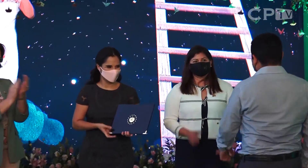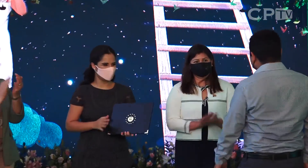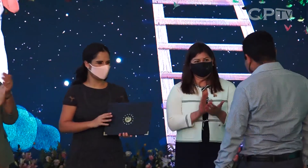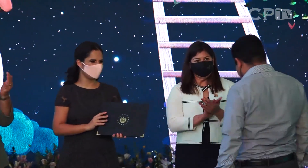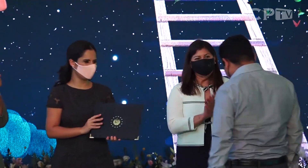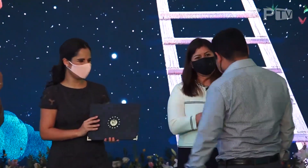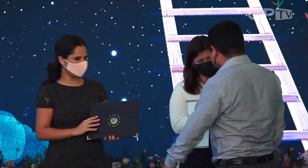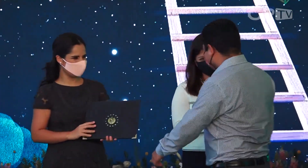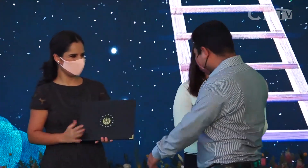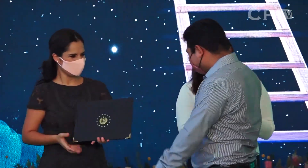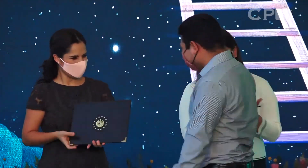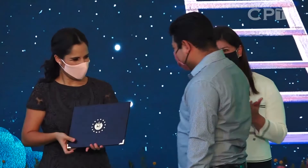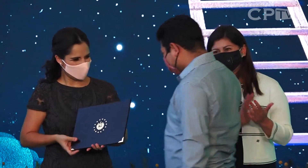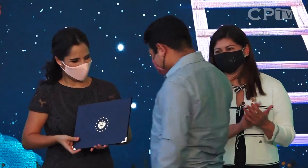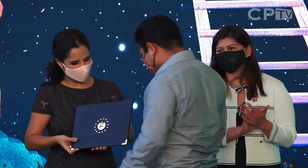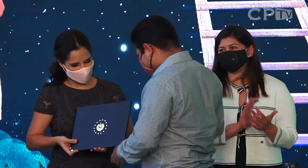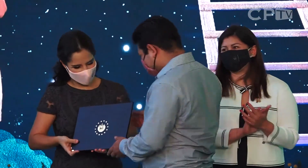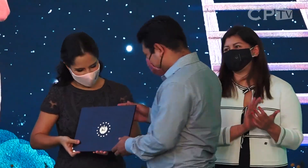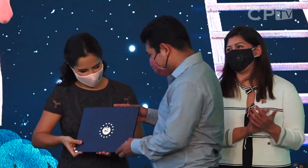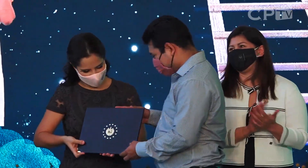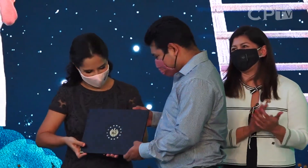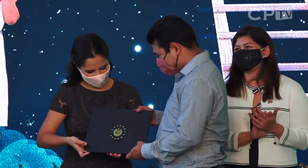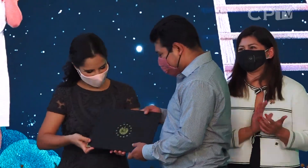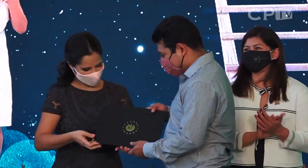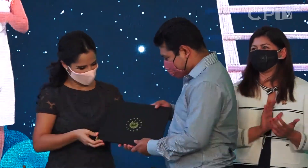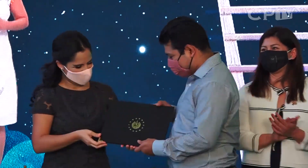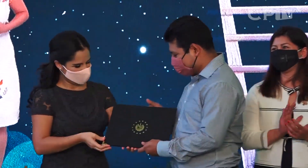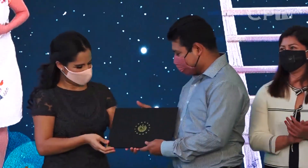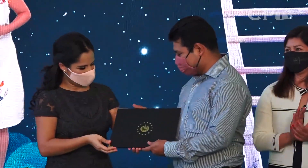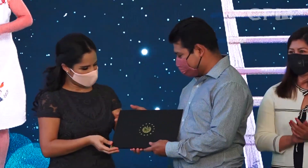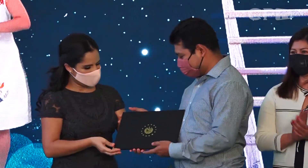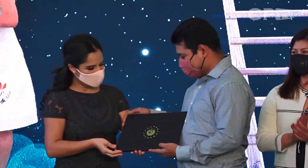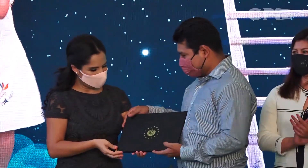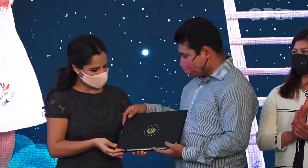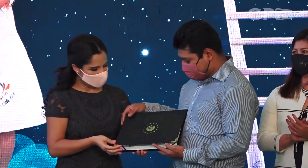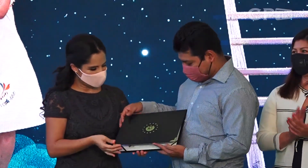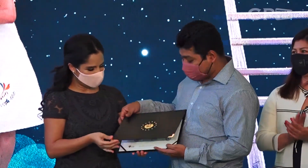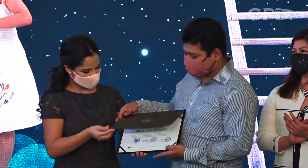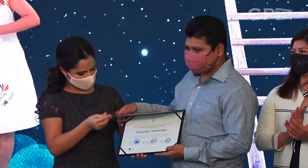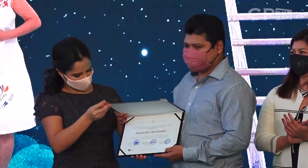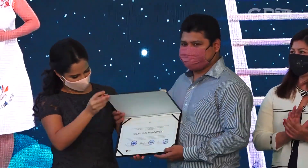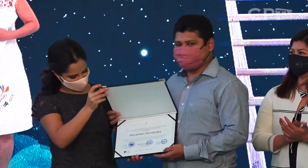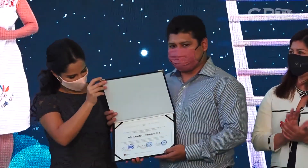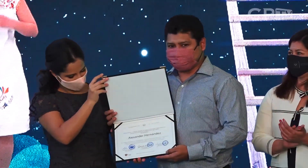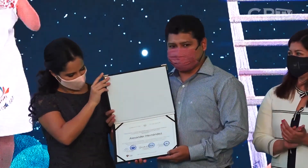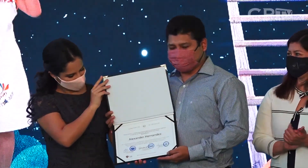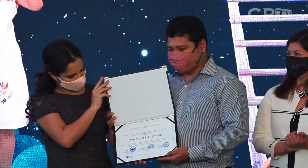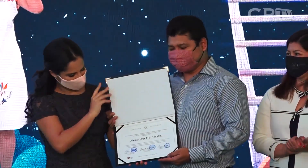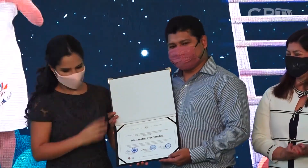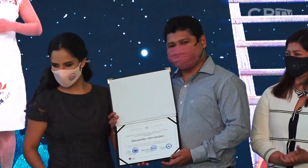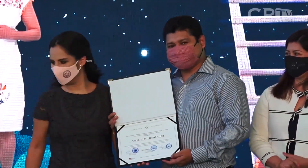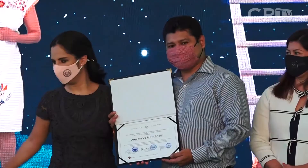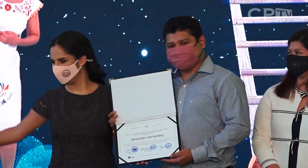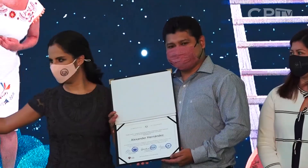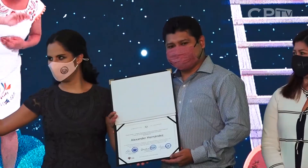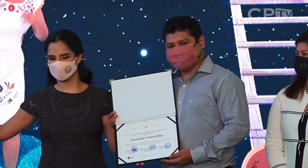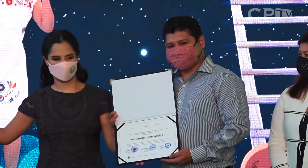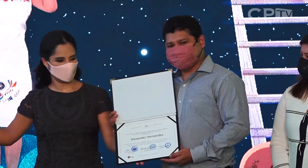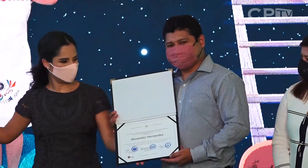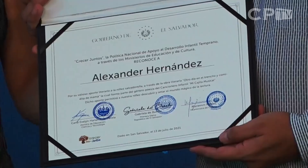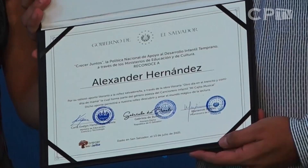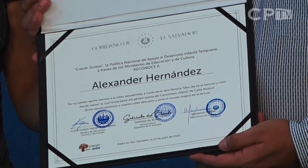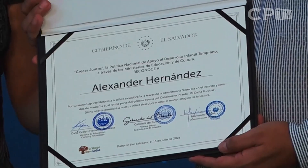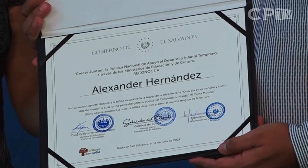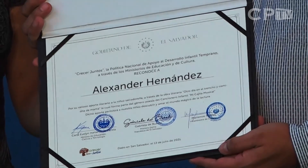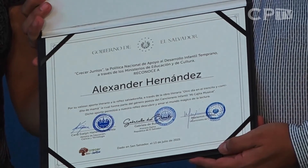aprendizajes. Les agradezco a todos ustedes, en nombre de los 240.000 niños y niñas de todas las escuelas de